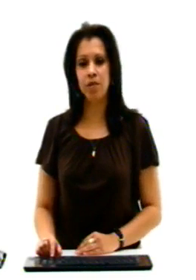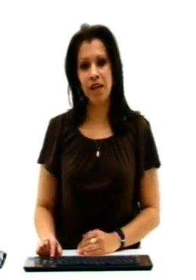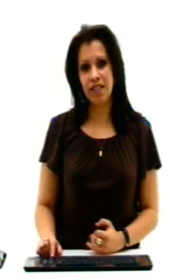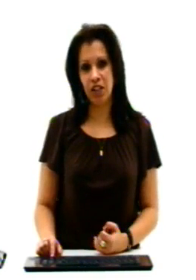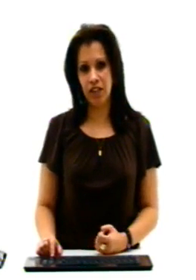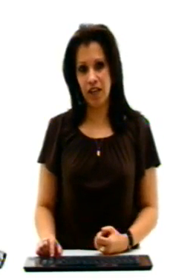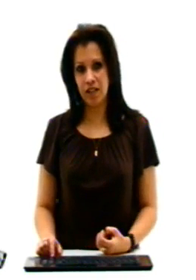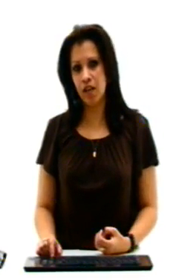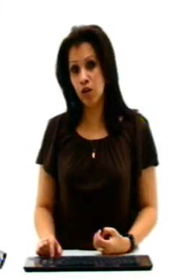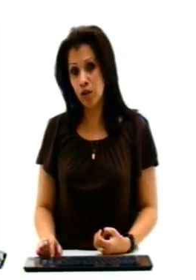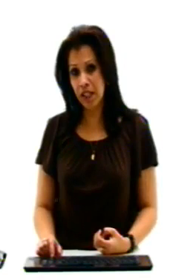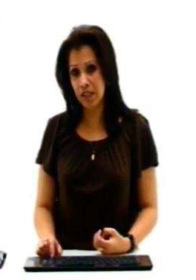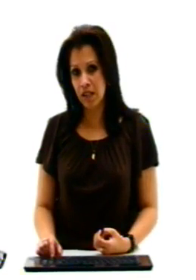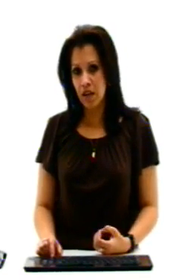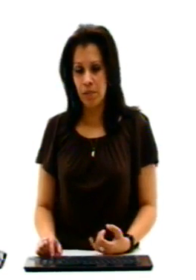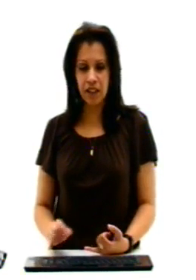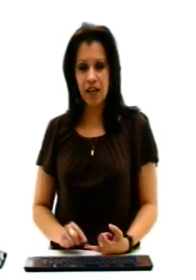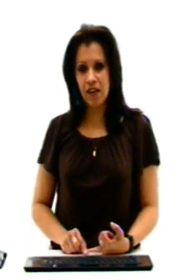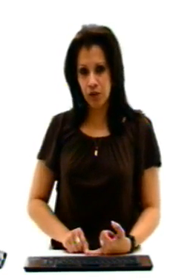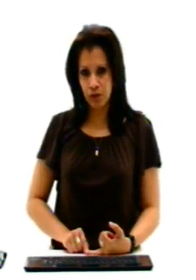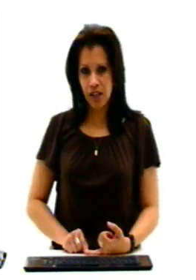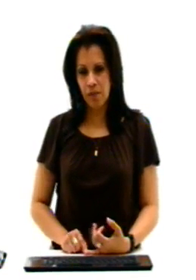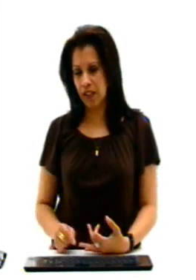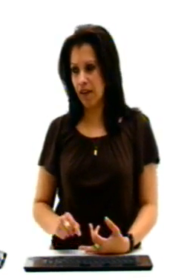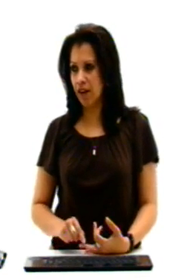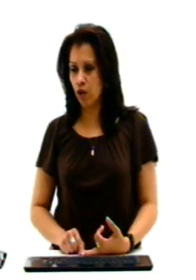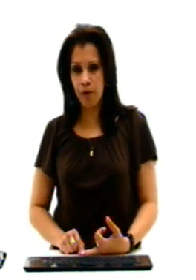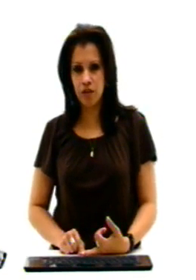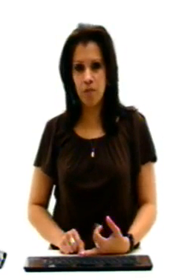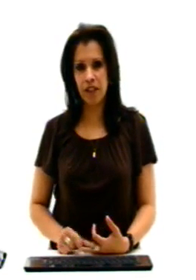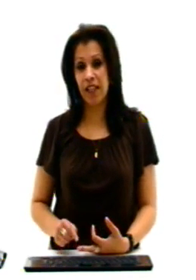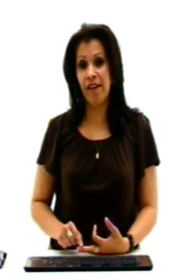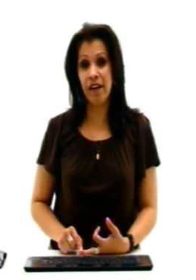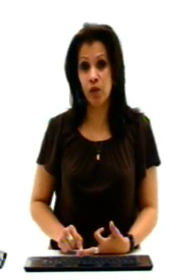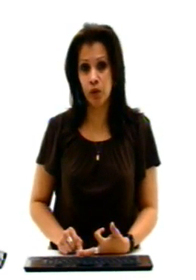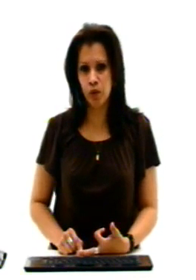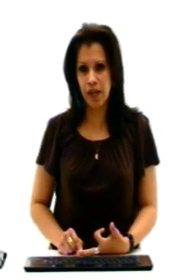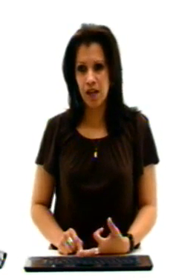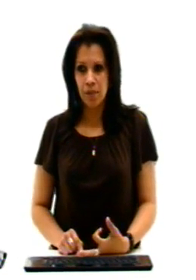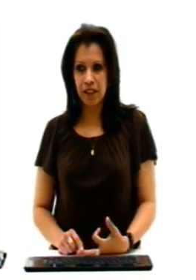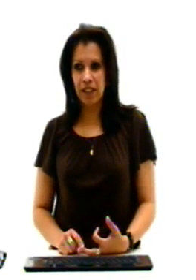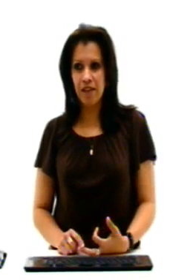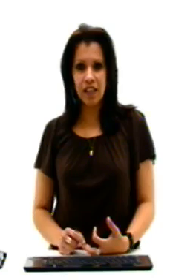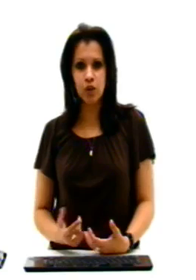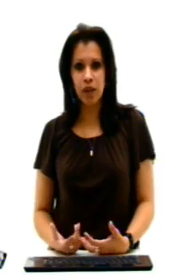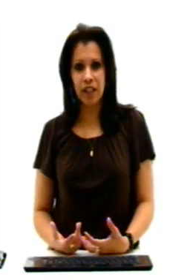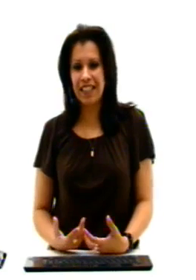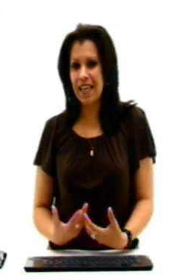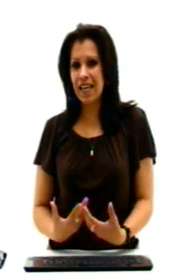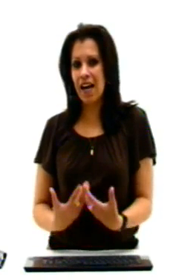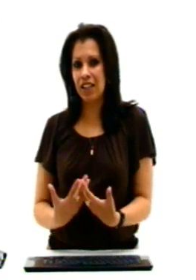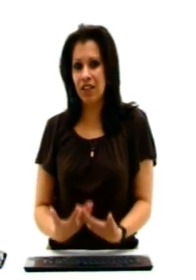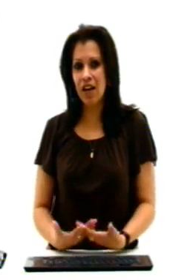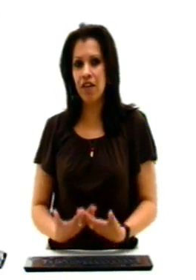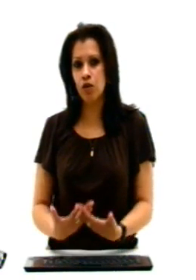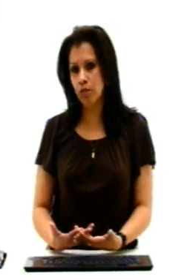eran sus principales actividades económicas practicaban la industria practicaban el comercio practicaban la agricultura practicaban el trueque